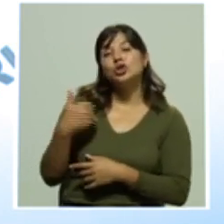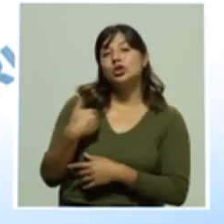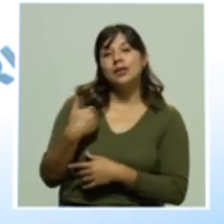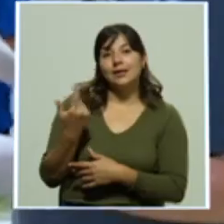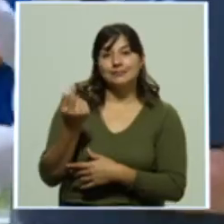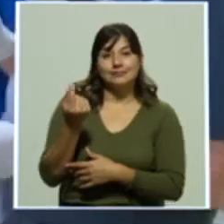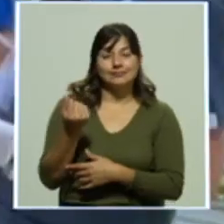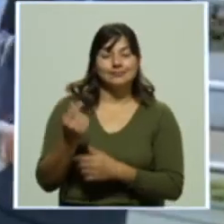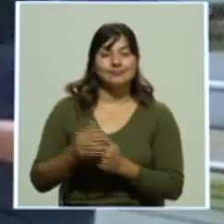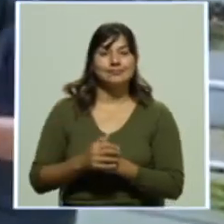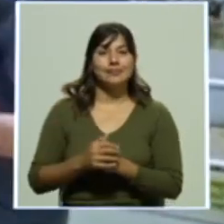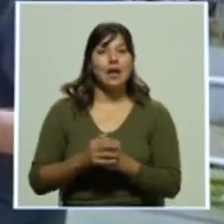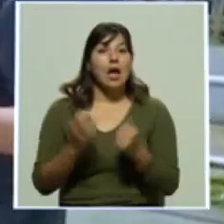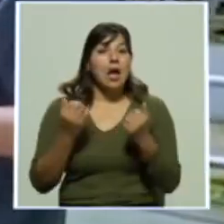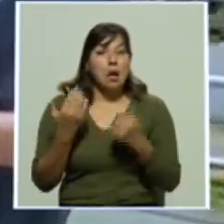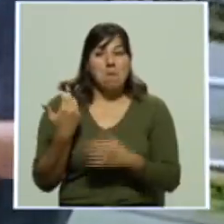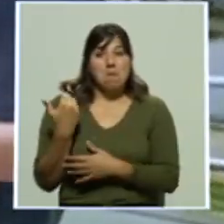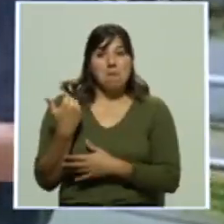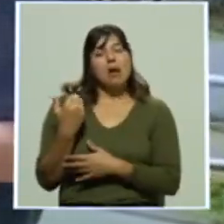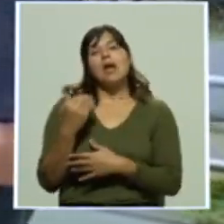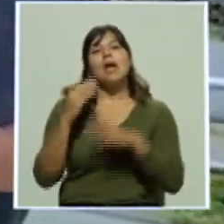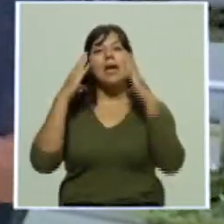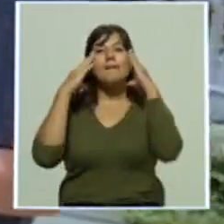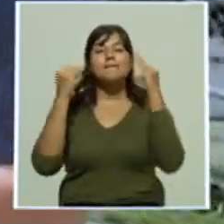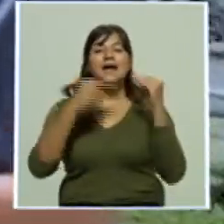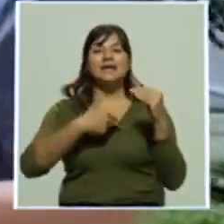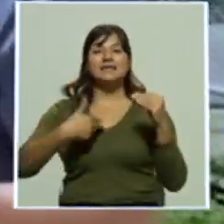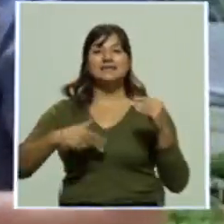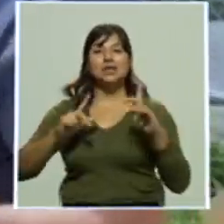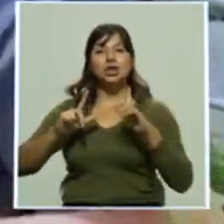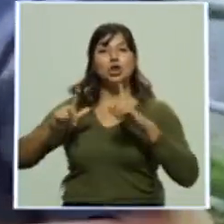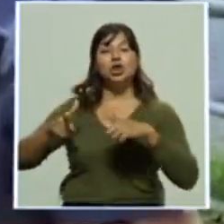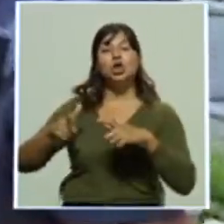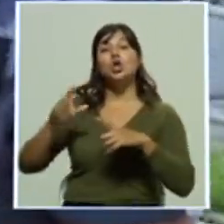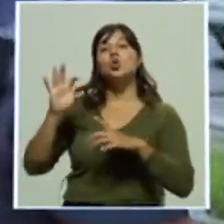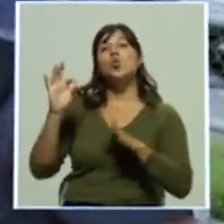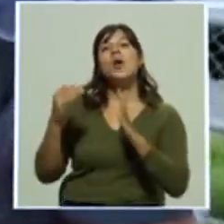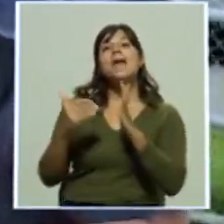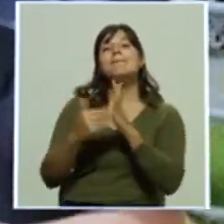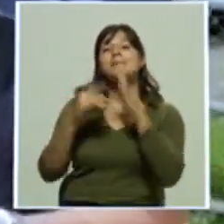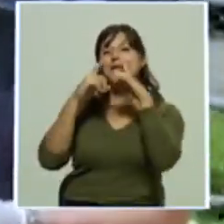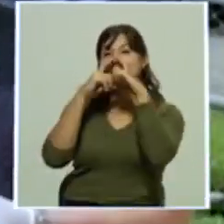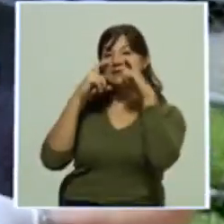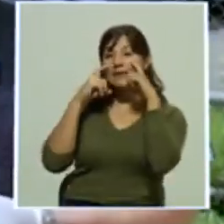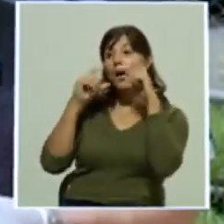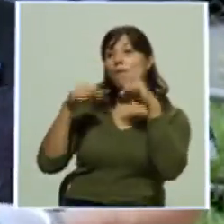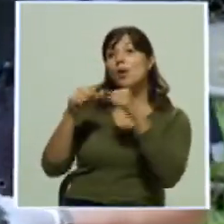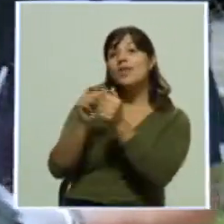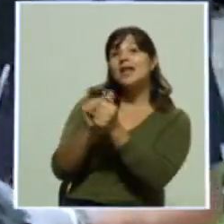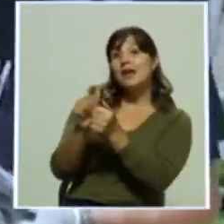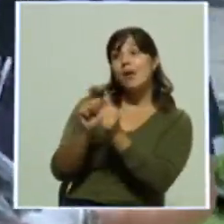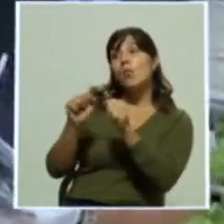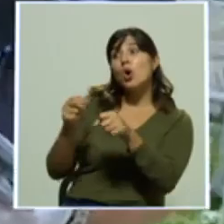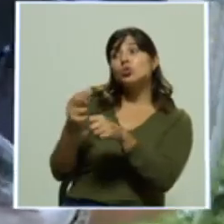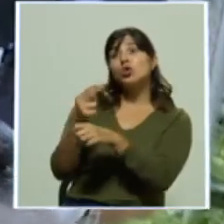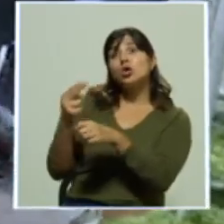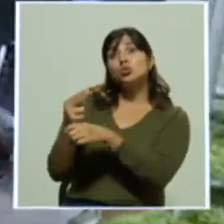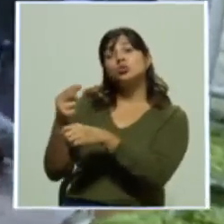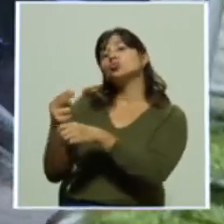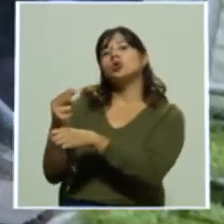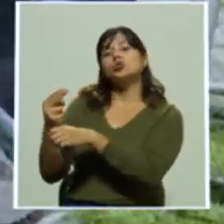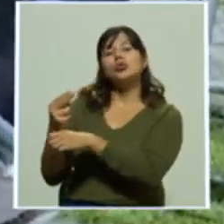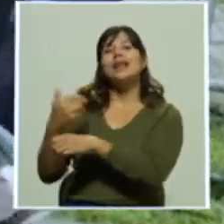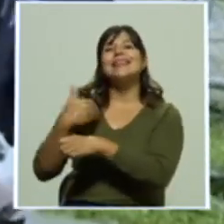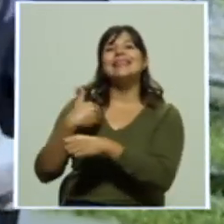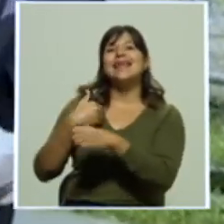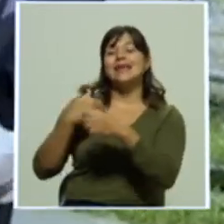posibilidades. Recientemente la Embajada de China donó 9.000 cubrebocas que son lavables, reutilizables, impermeables y tienen 3